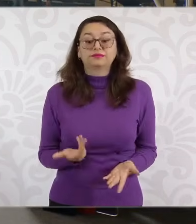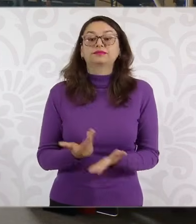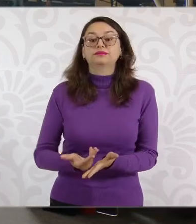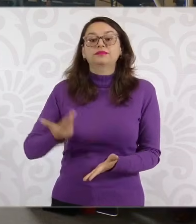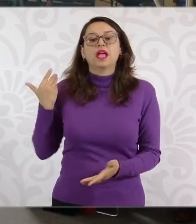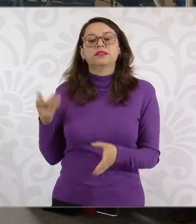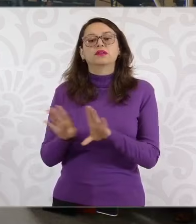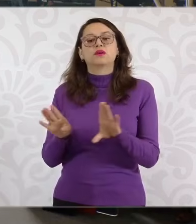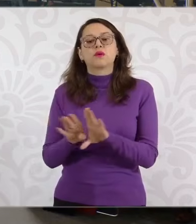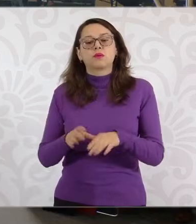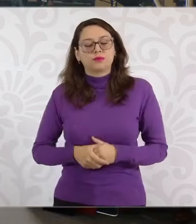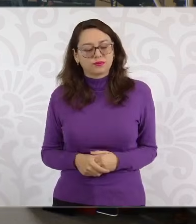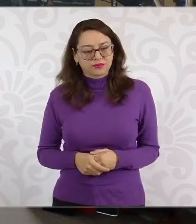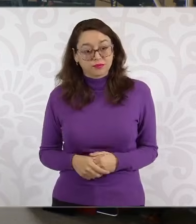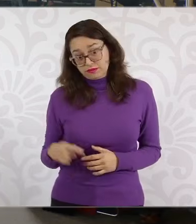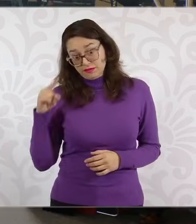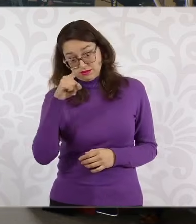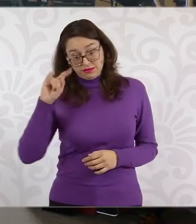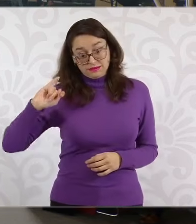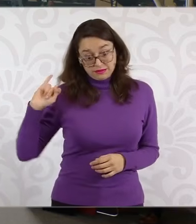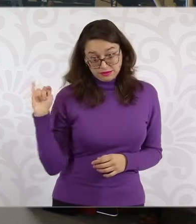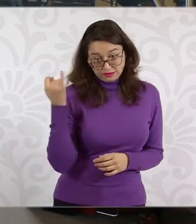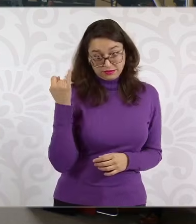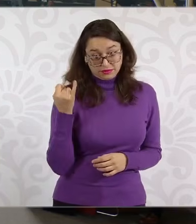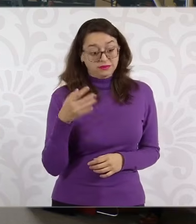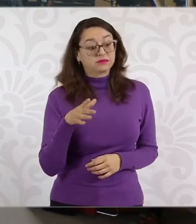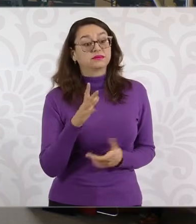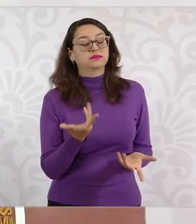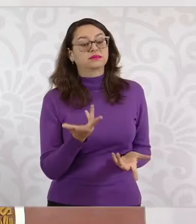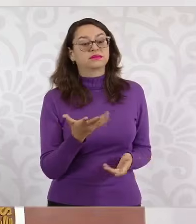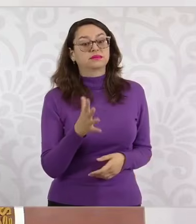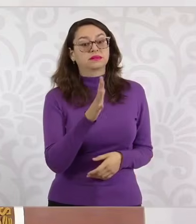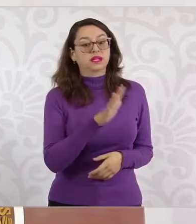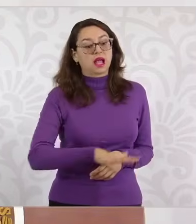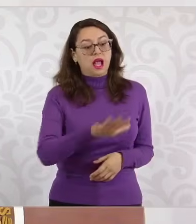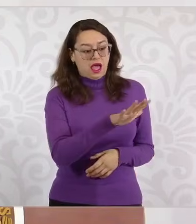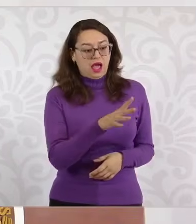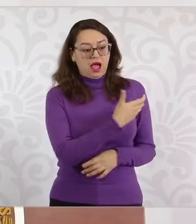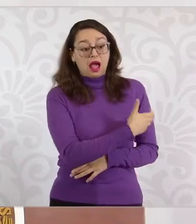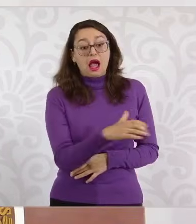de agricultores que recibían 100 millones de pesos al año,